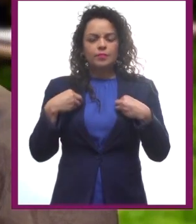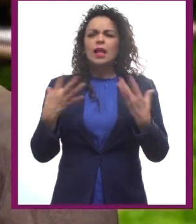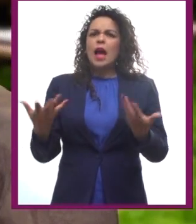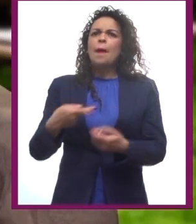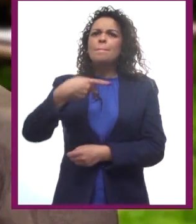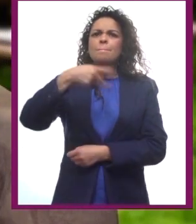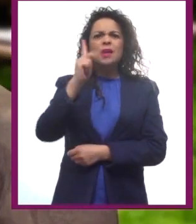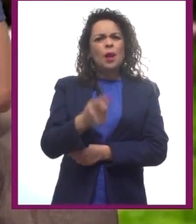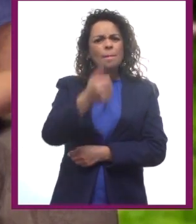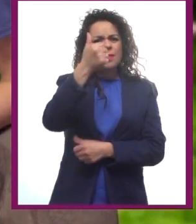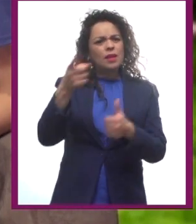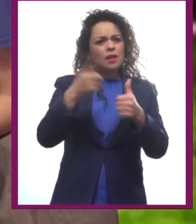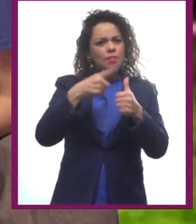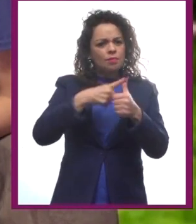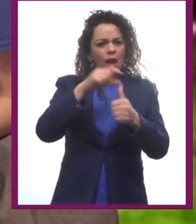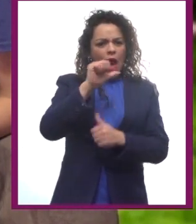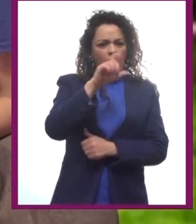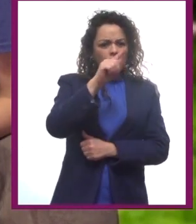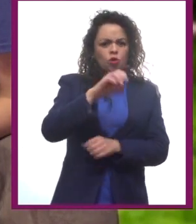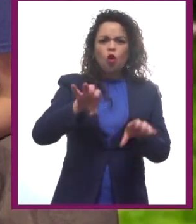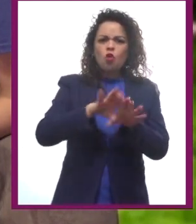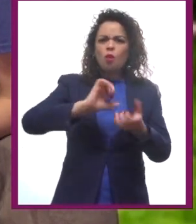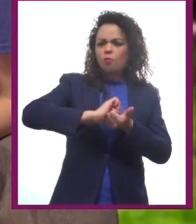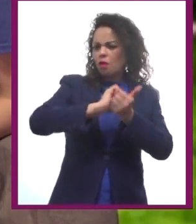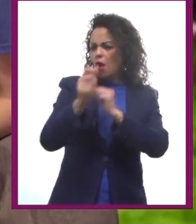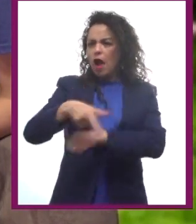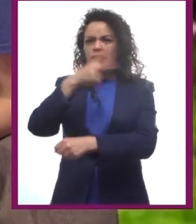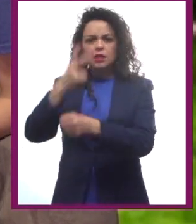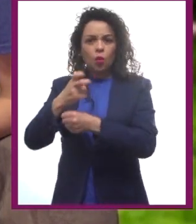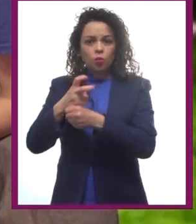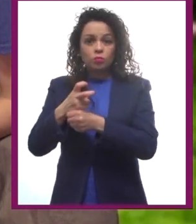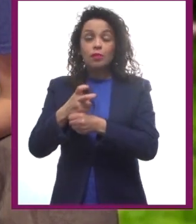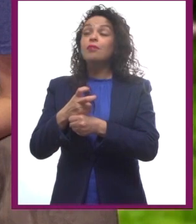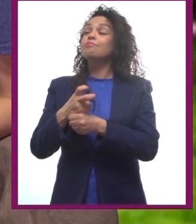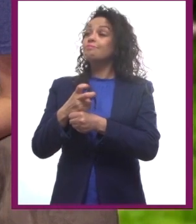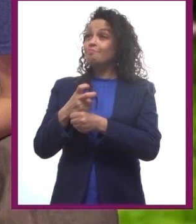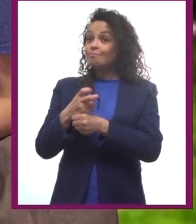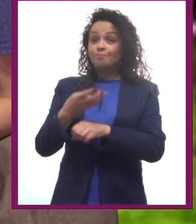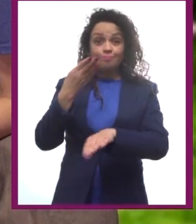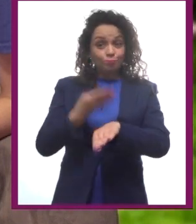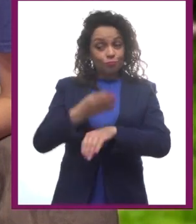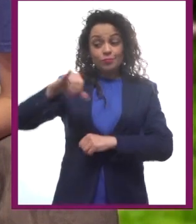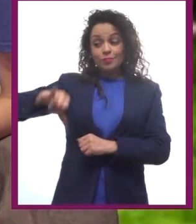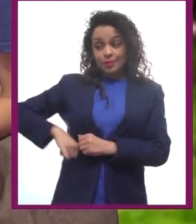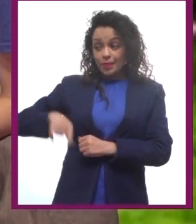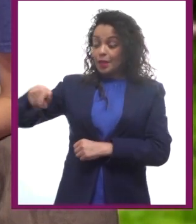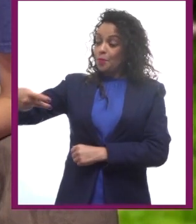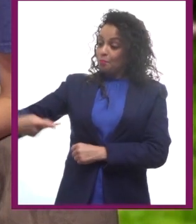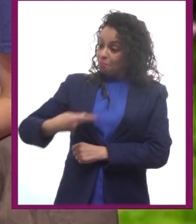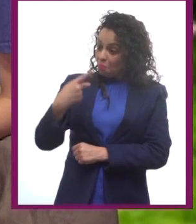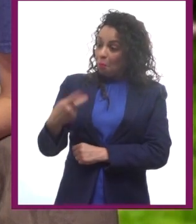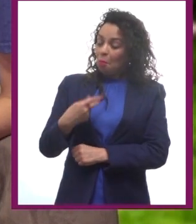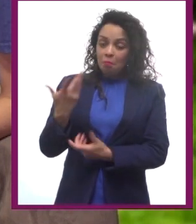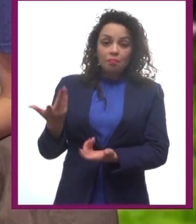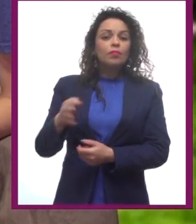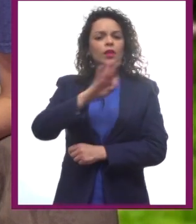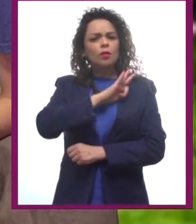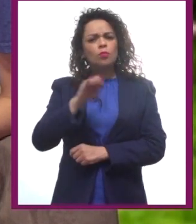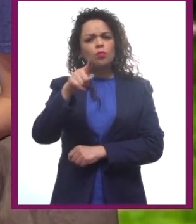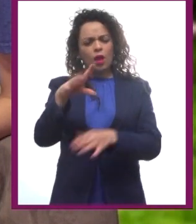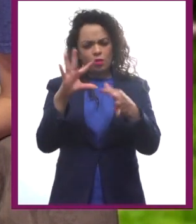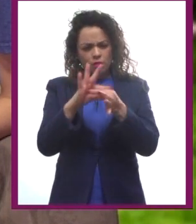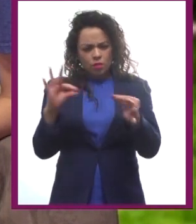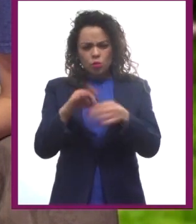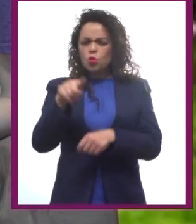convierta en el segundo acto? Una pregunta sumamente interesante. Dígame, ¿podría contarme